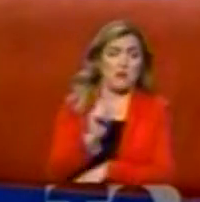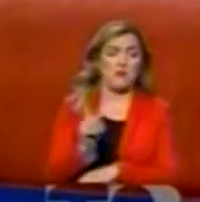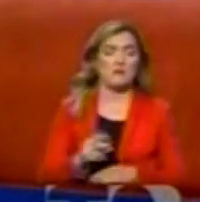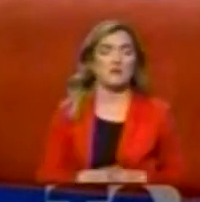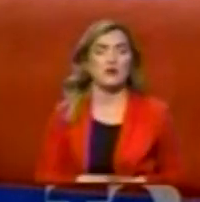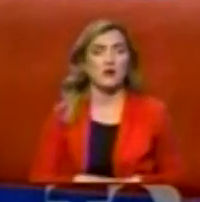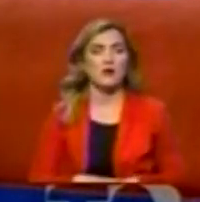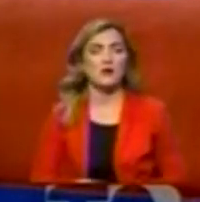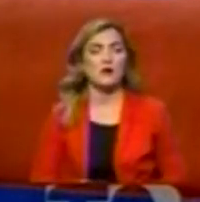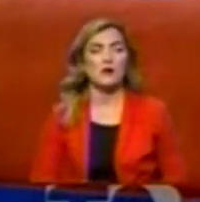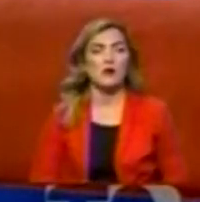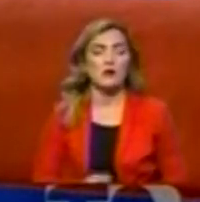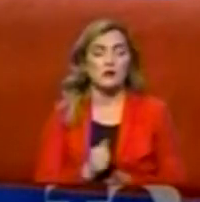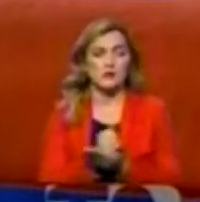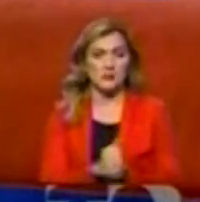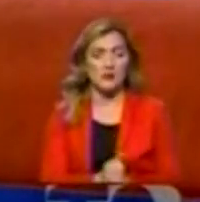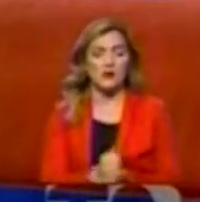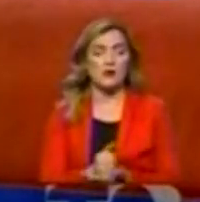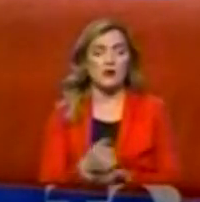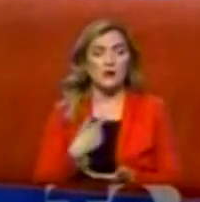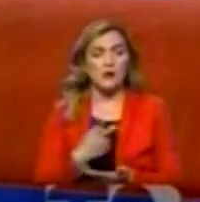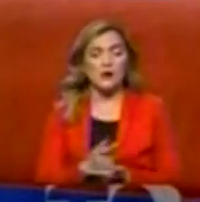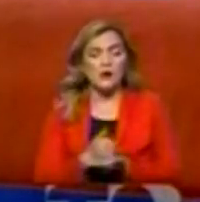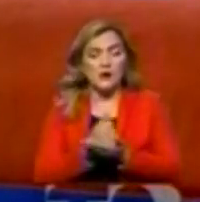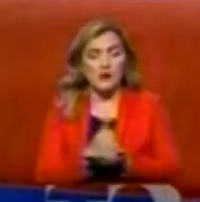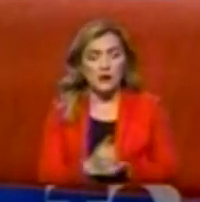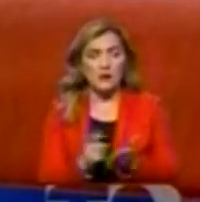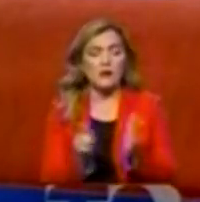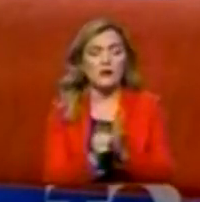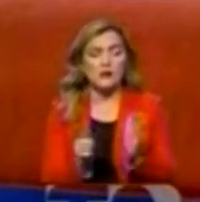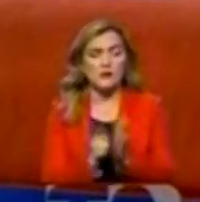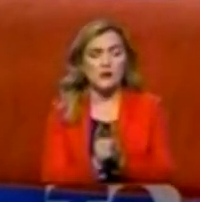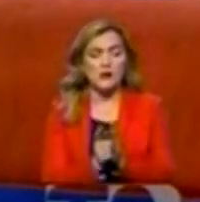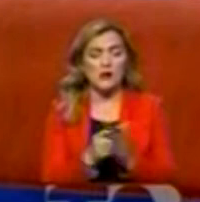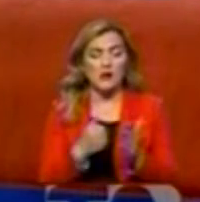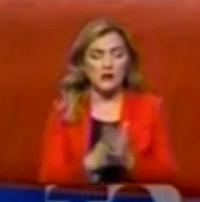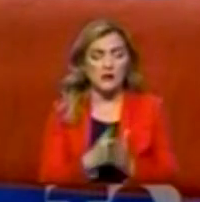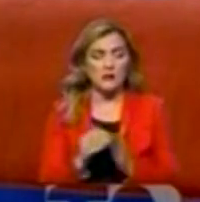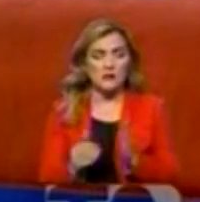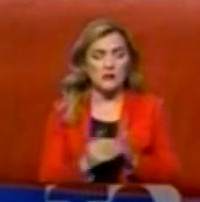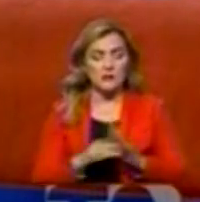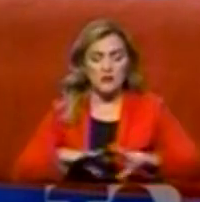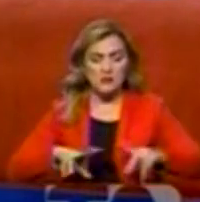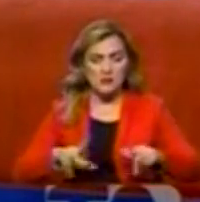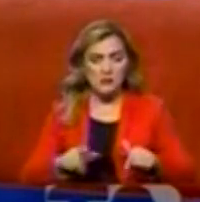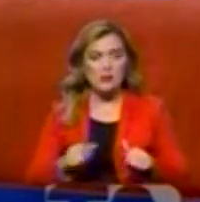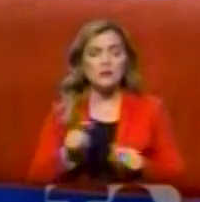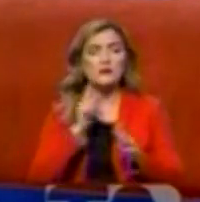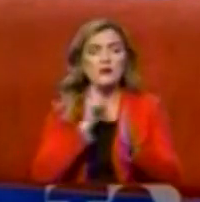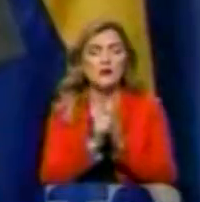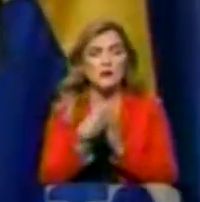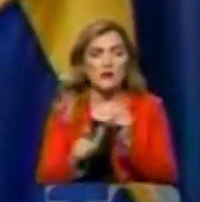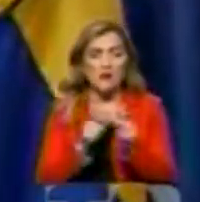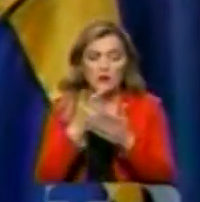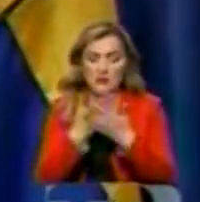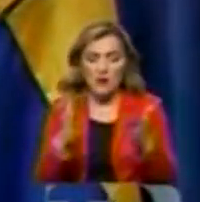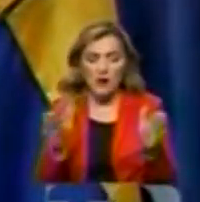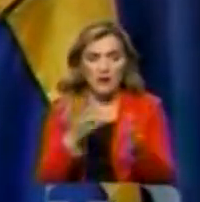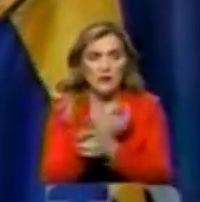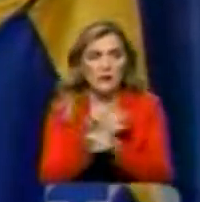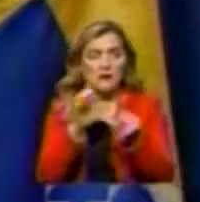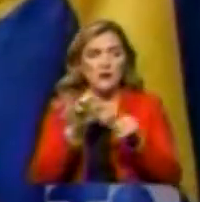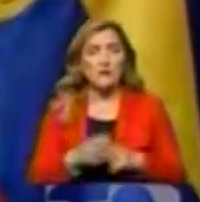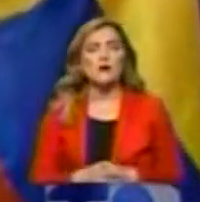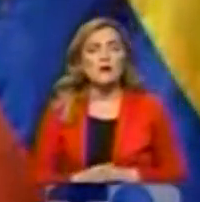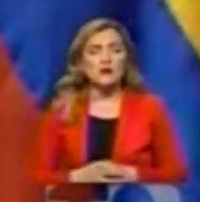además presentó una herramienta de alerta anticorrupción que estará disponible para denuncias ciudadanas. En su primera